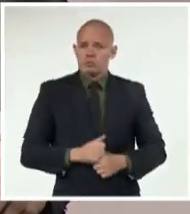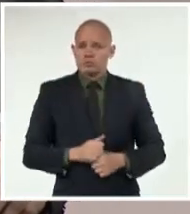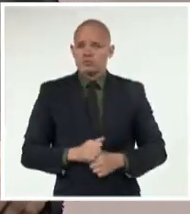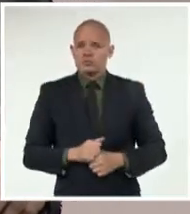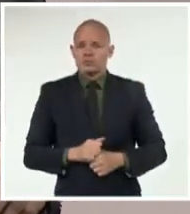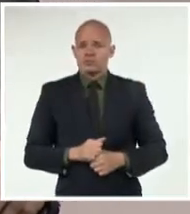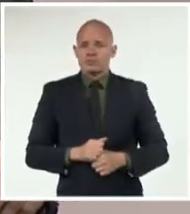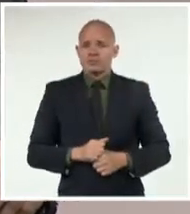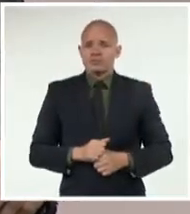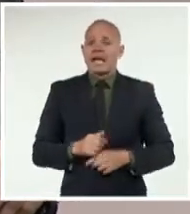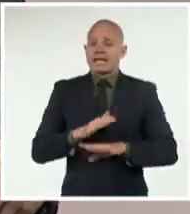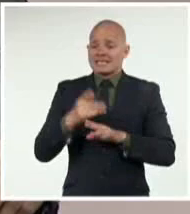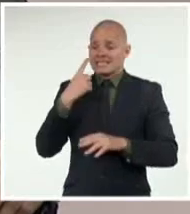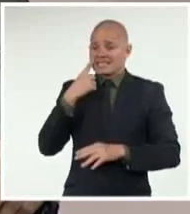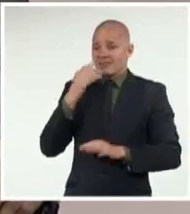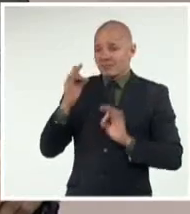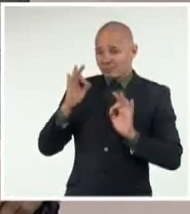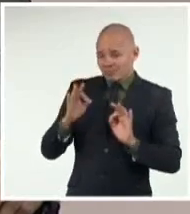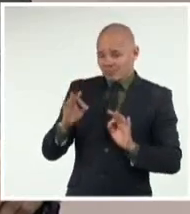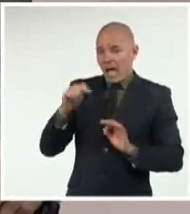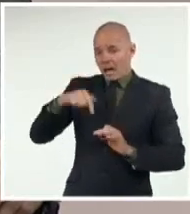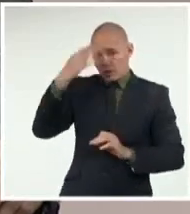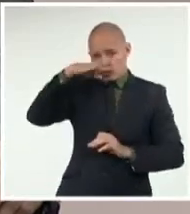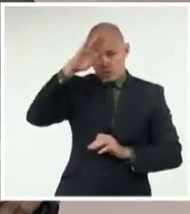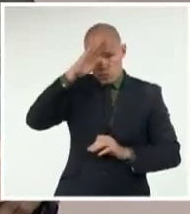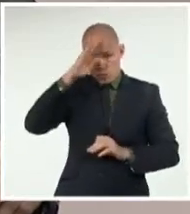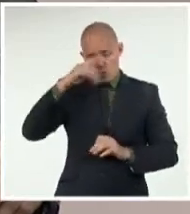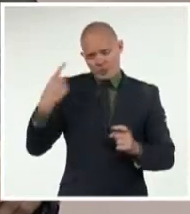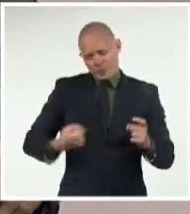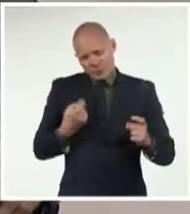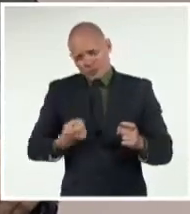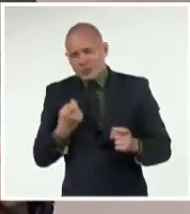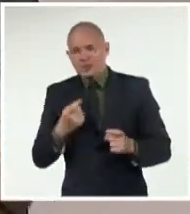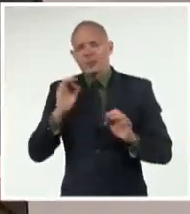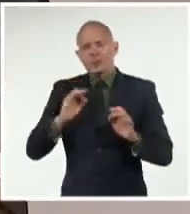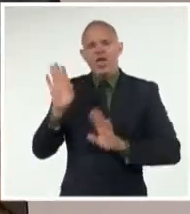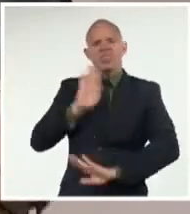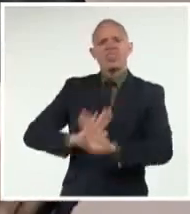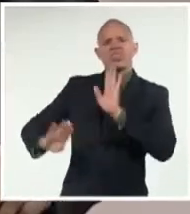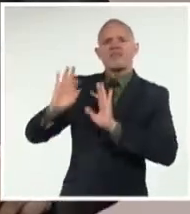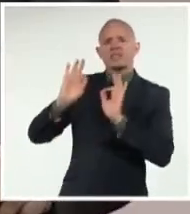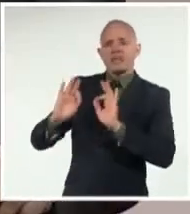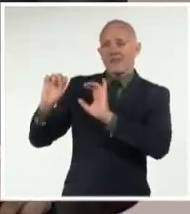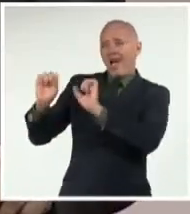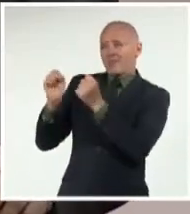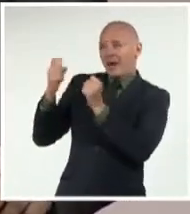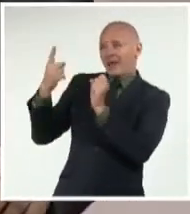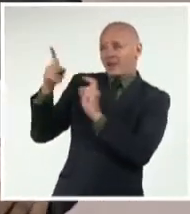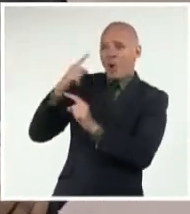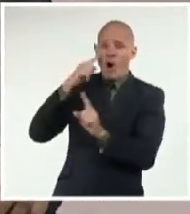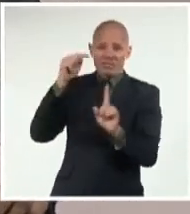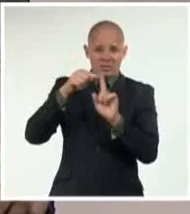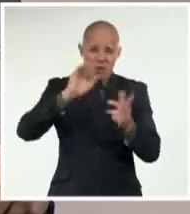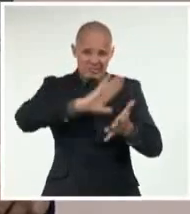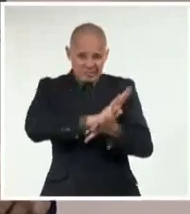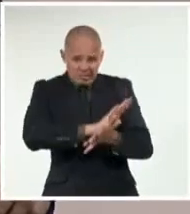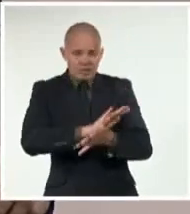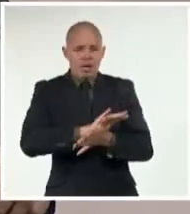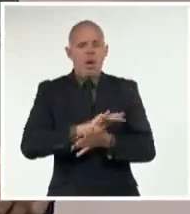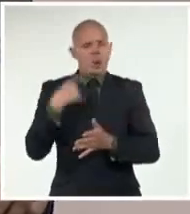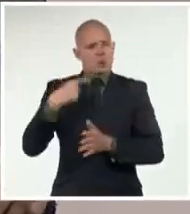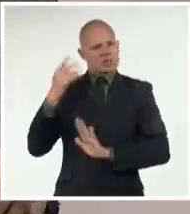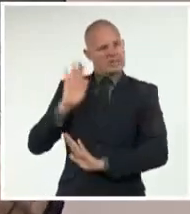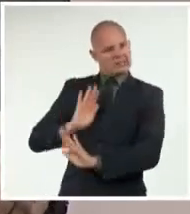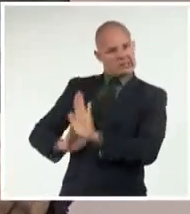norteamericano en su empeño de aplastar la revolución. Hemos enfrentado con firmeza y creatividad